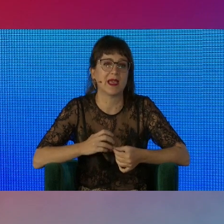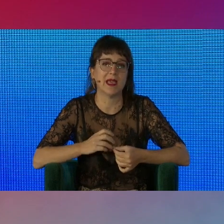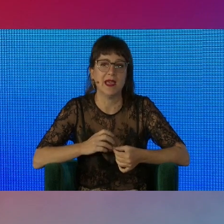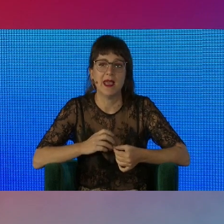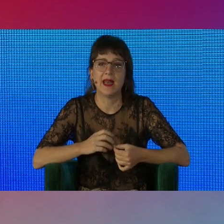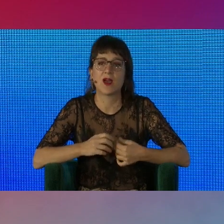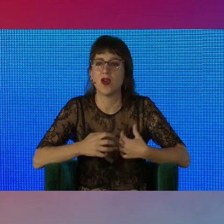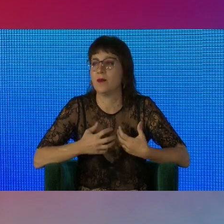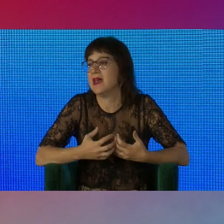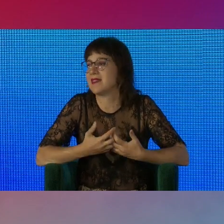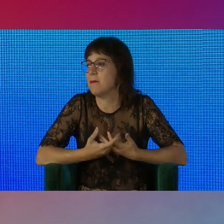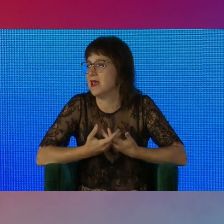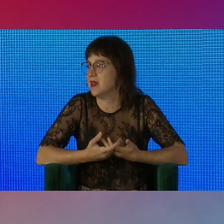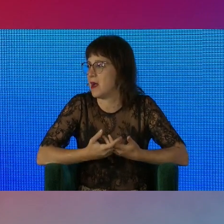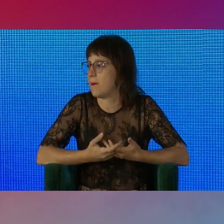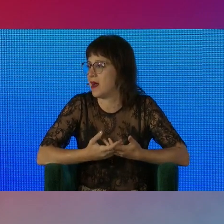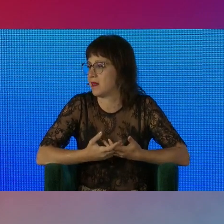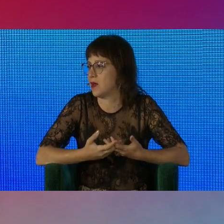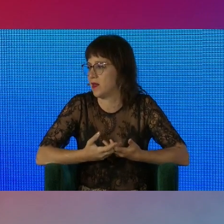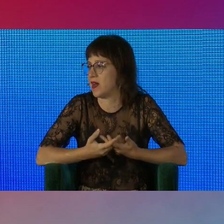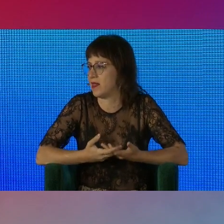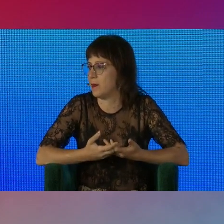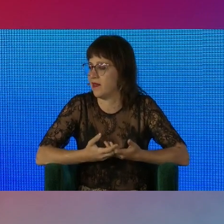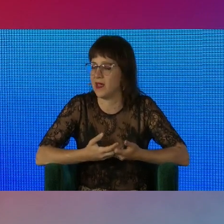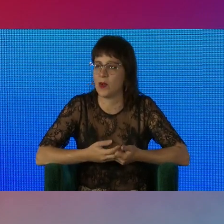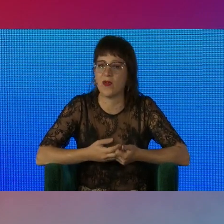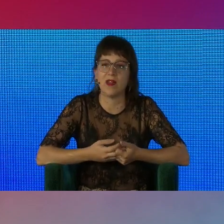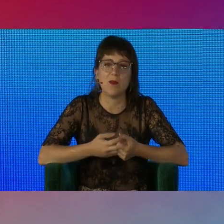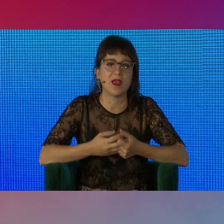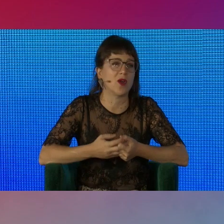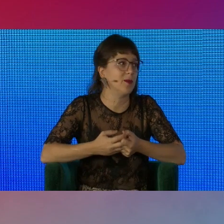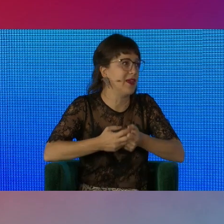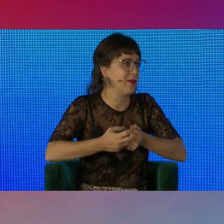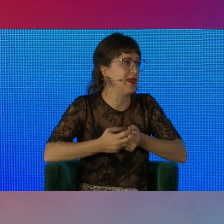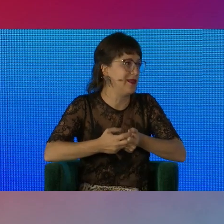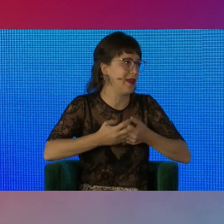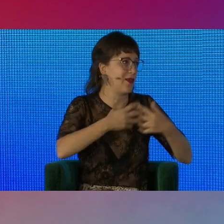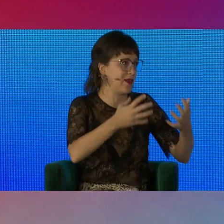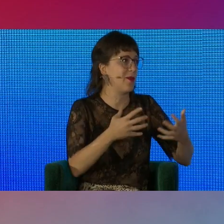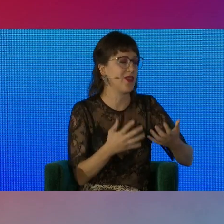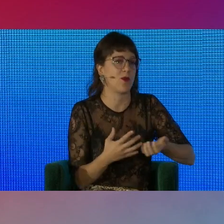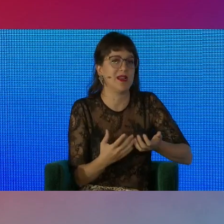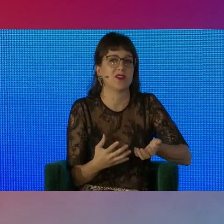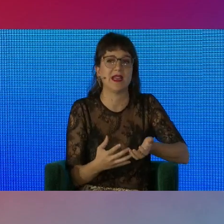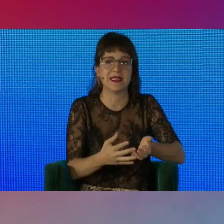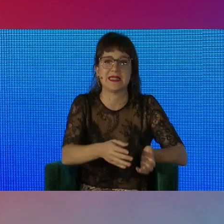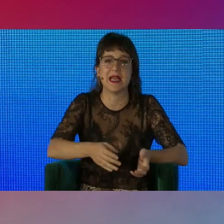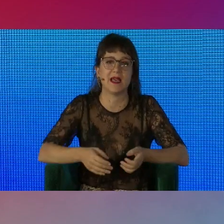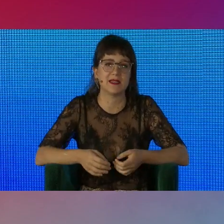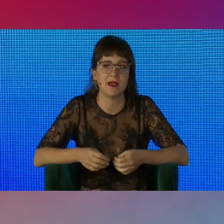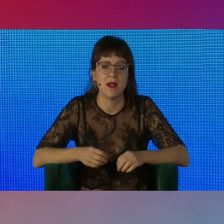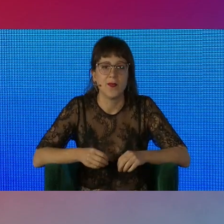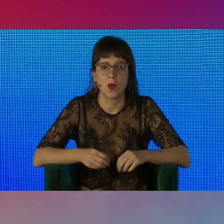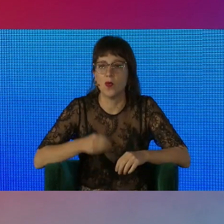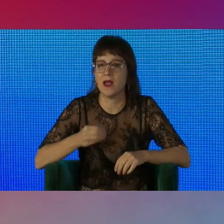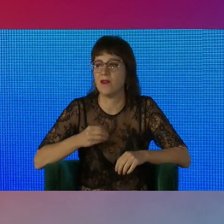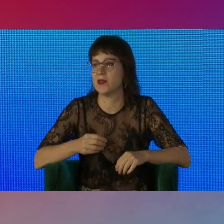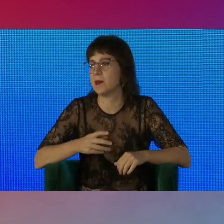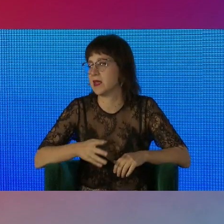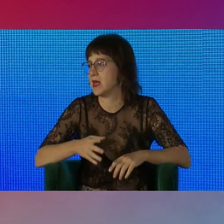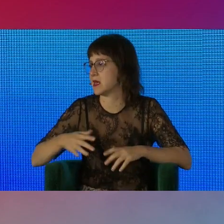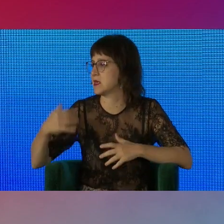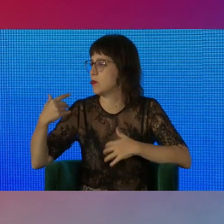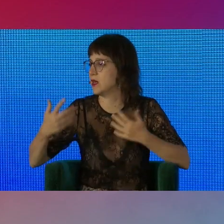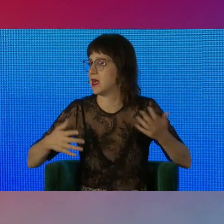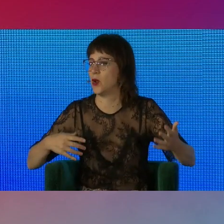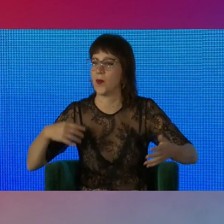es que la economía también era parte de nuestras demandas. Y cuando hablamos de economía feminista y cuando hablamos de cuáles son las necesidades, una de las